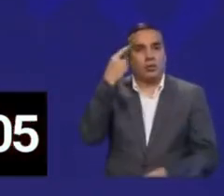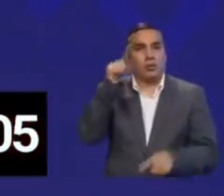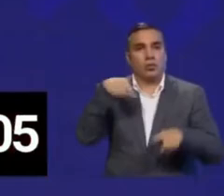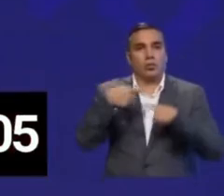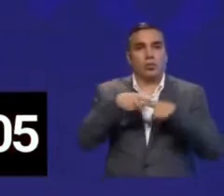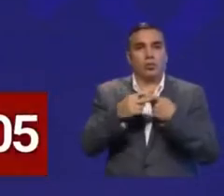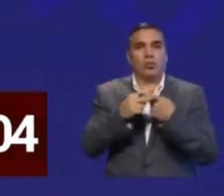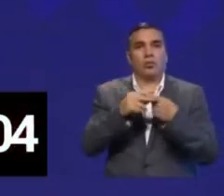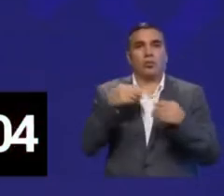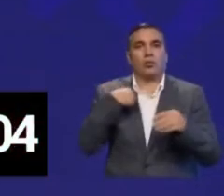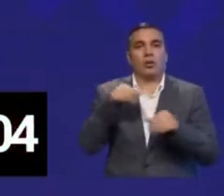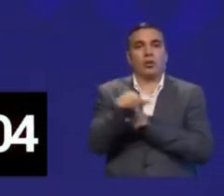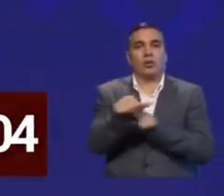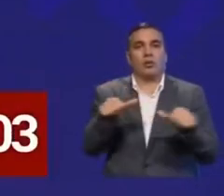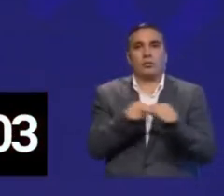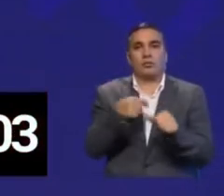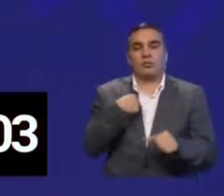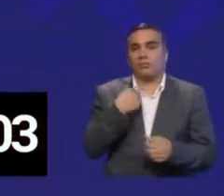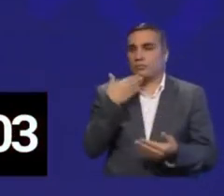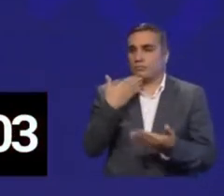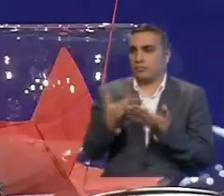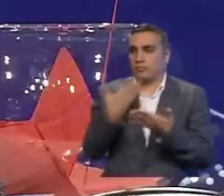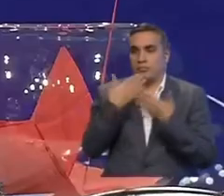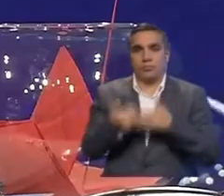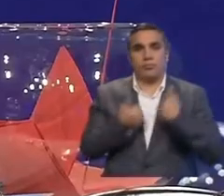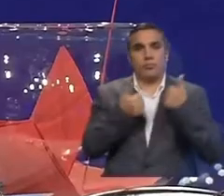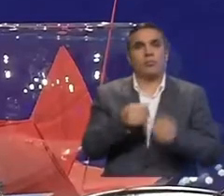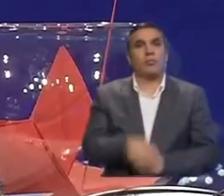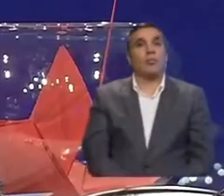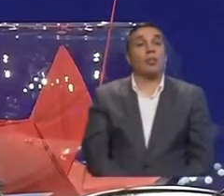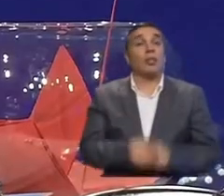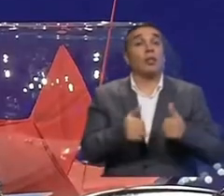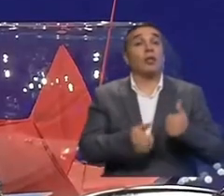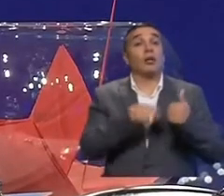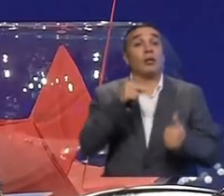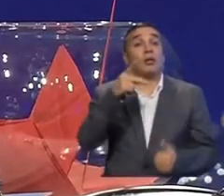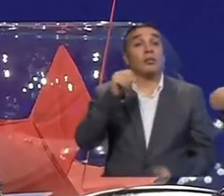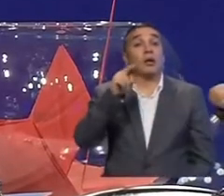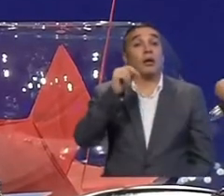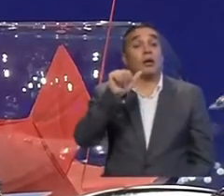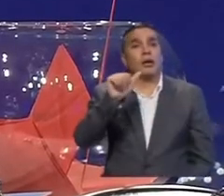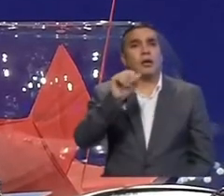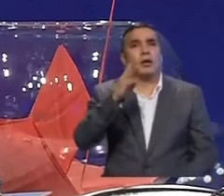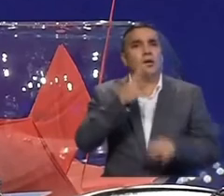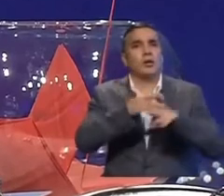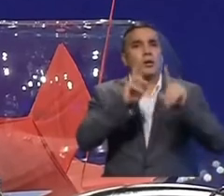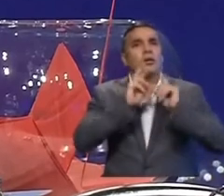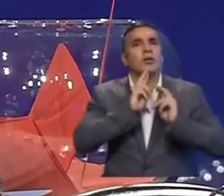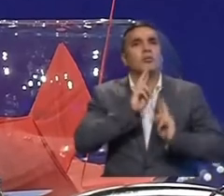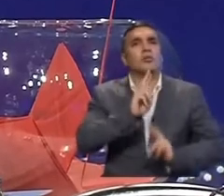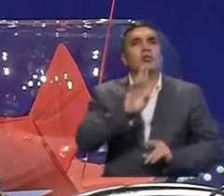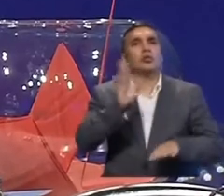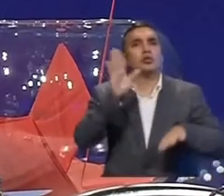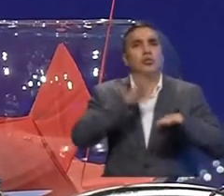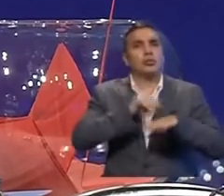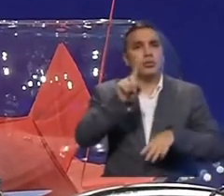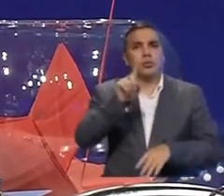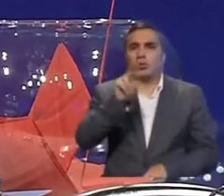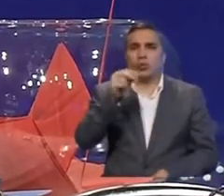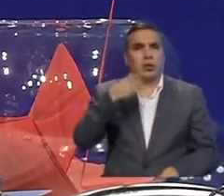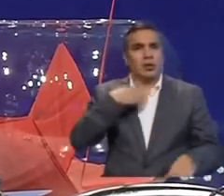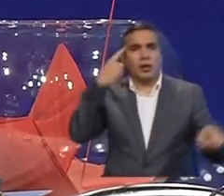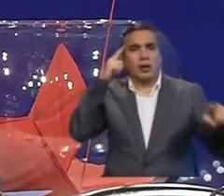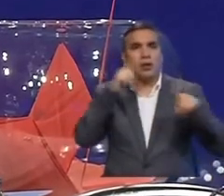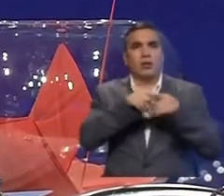inicio de administración. Gracias, candidato Montúfar. Candidata Peña se refería en su respuesta, en su explicación, sobre que no está de acuerdo